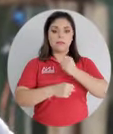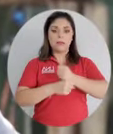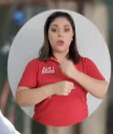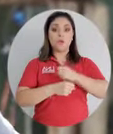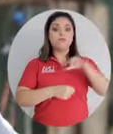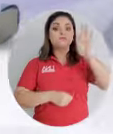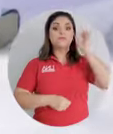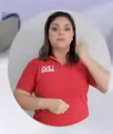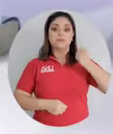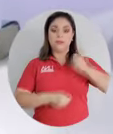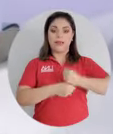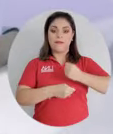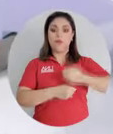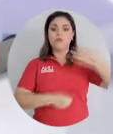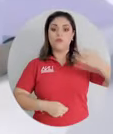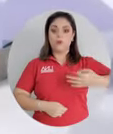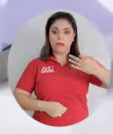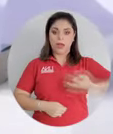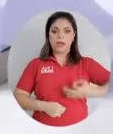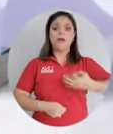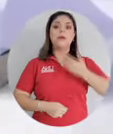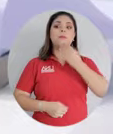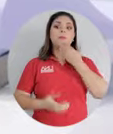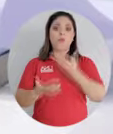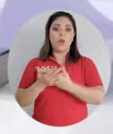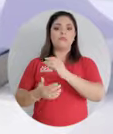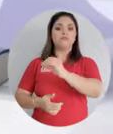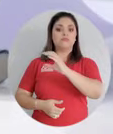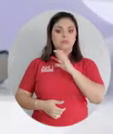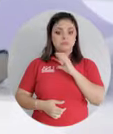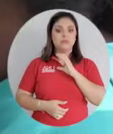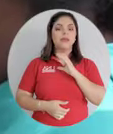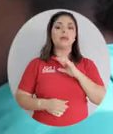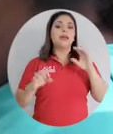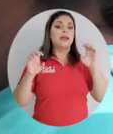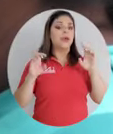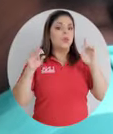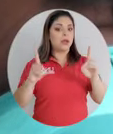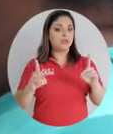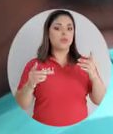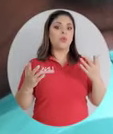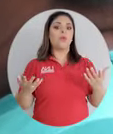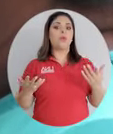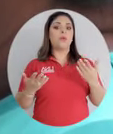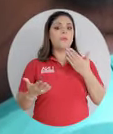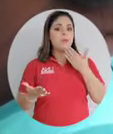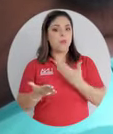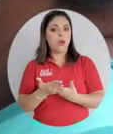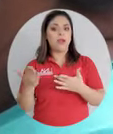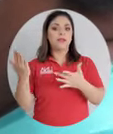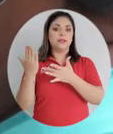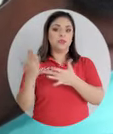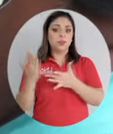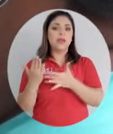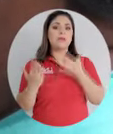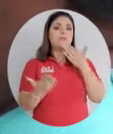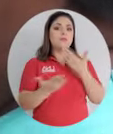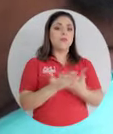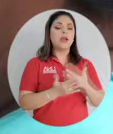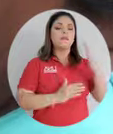formal y mejor remunerado, para el acceso a mejor educación, para el acceso a mejores tecnologías, a mejor